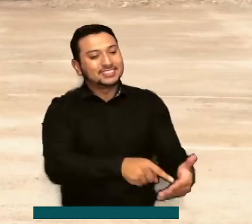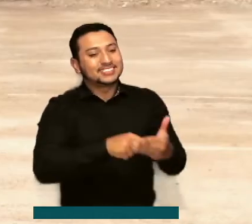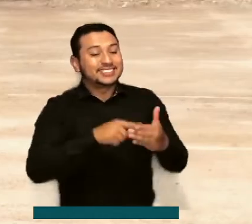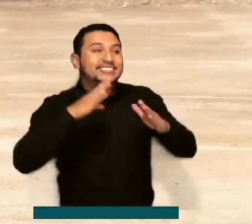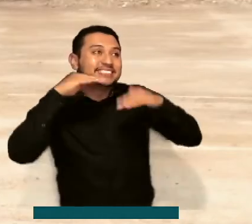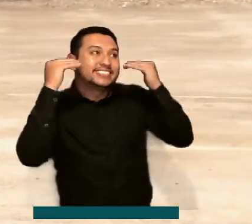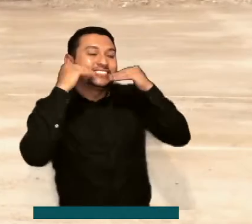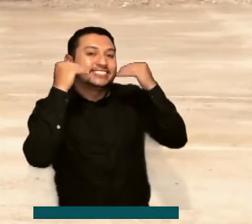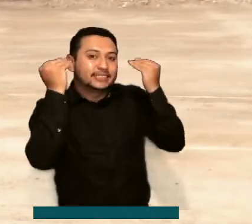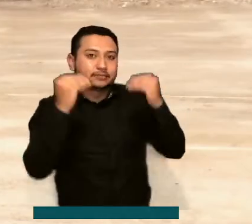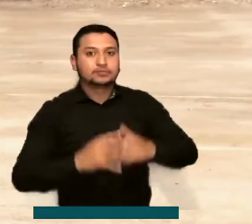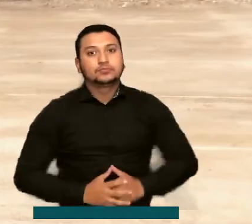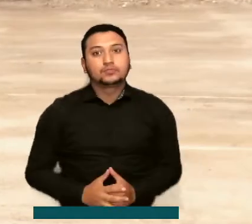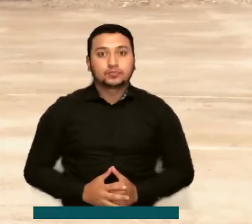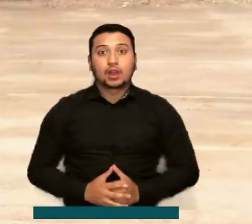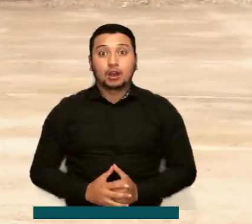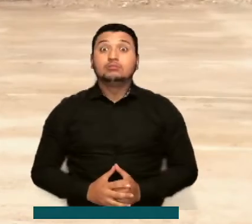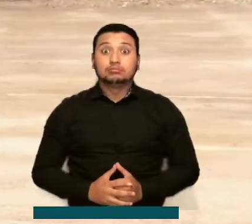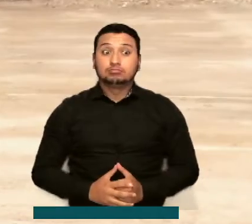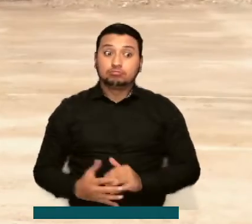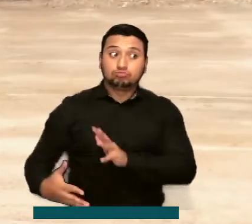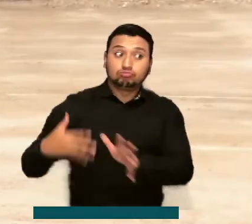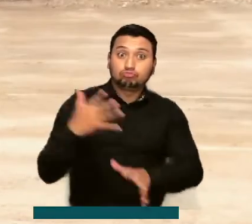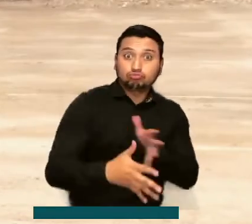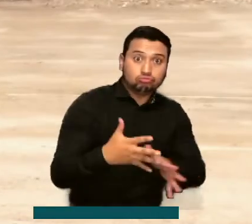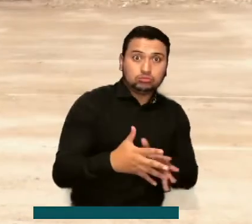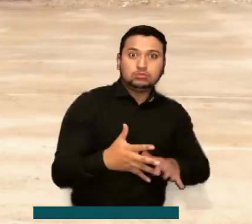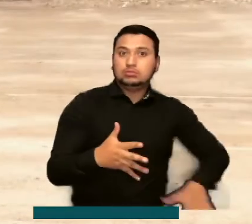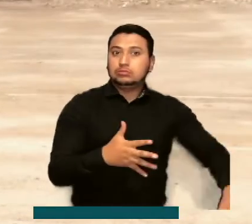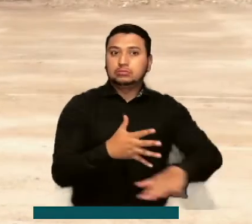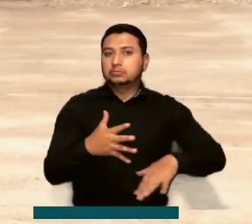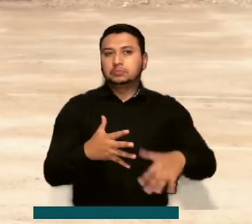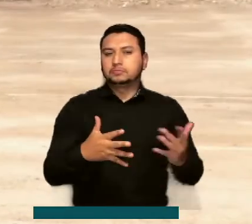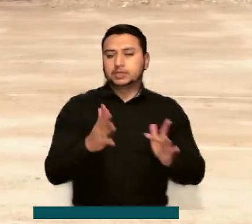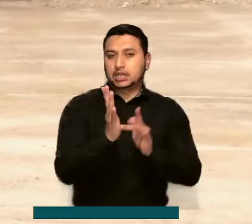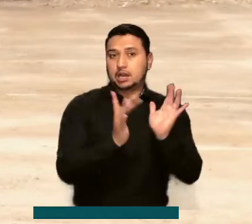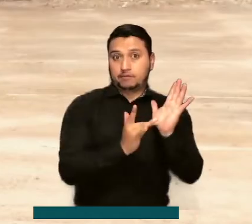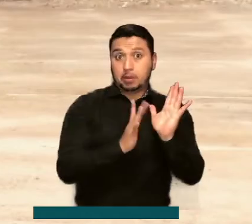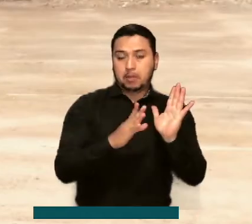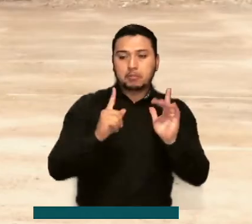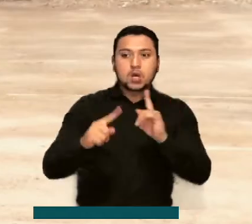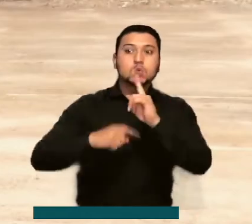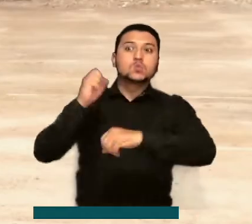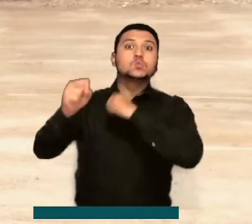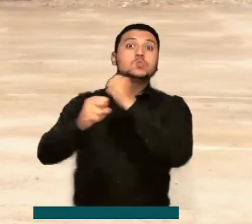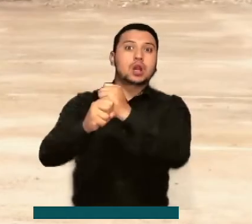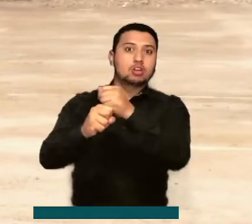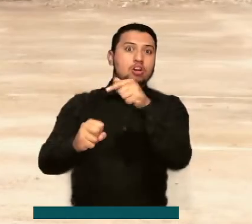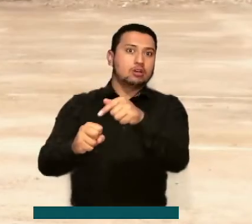regreso, que será progresivo, espera más o menos completar el total de los estudiantes a principios del próximo año.